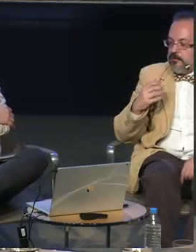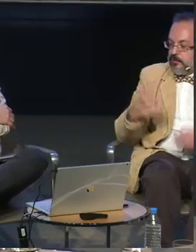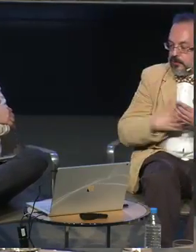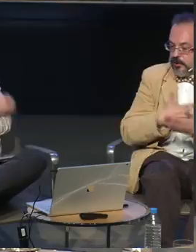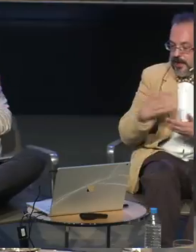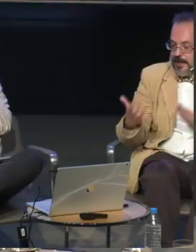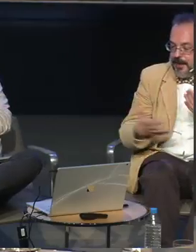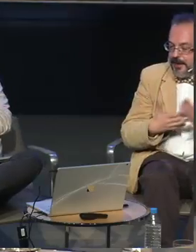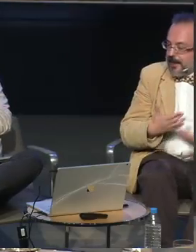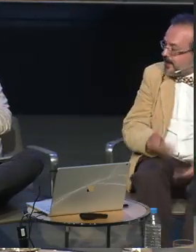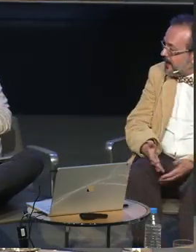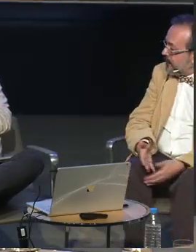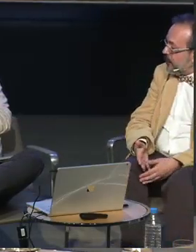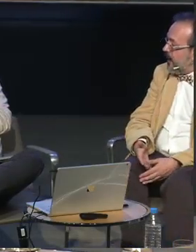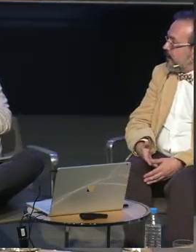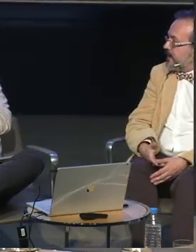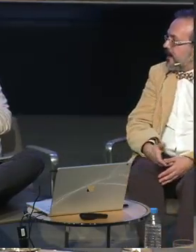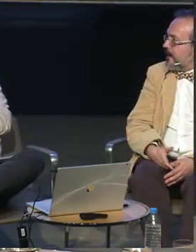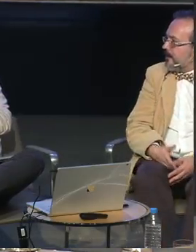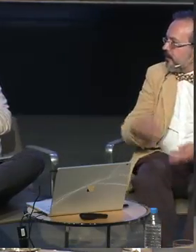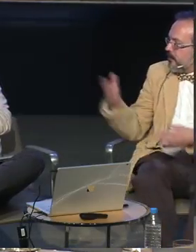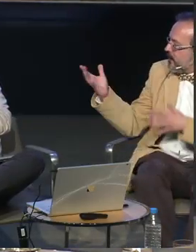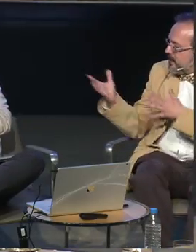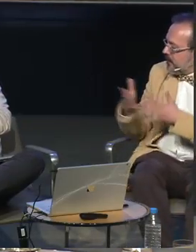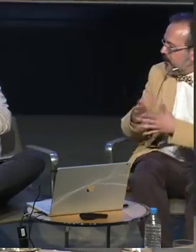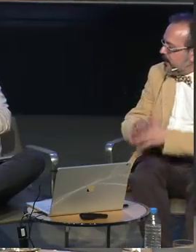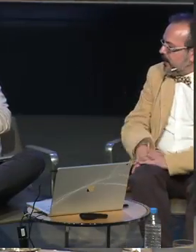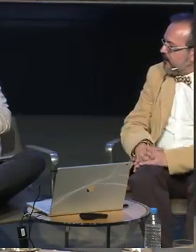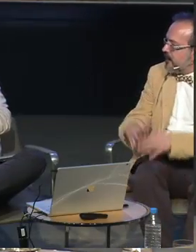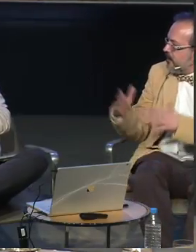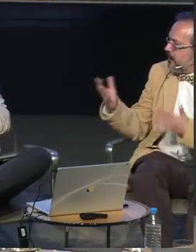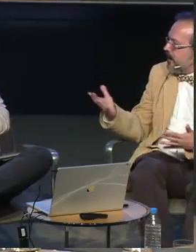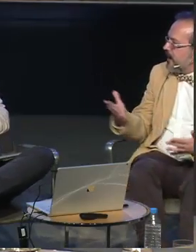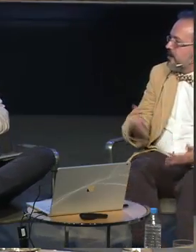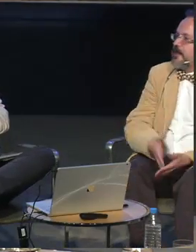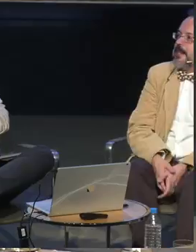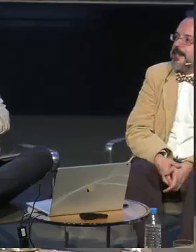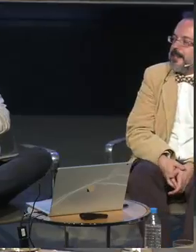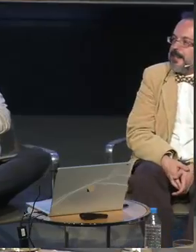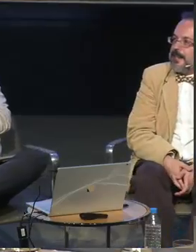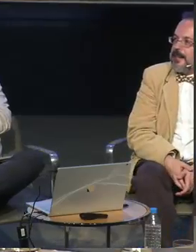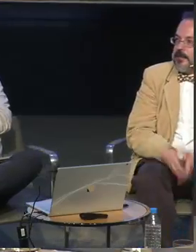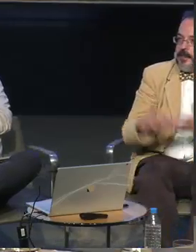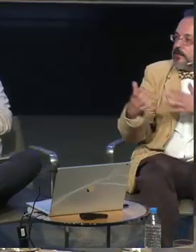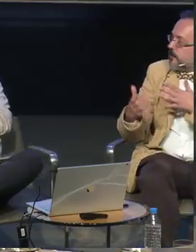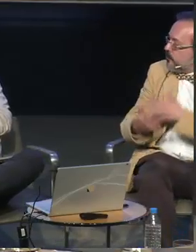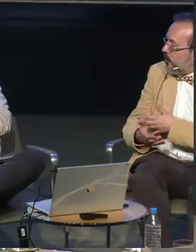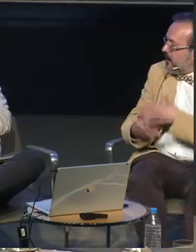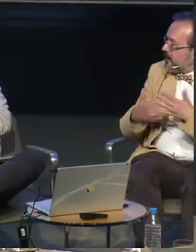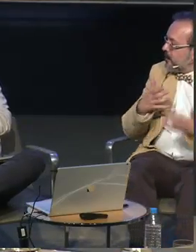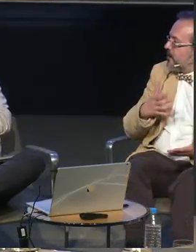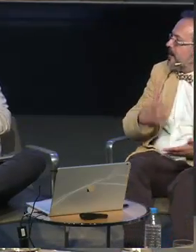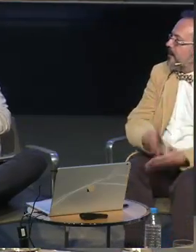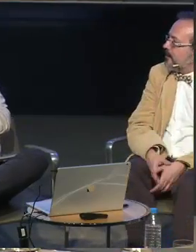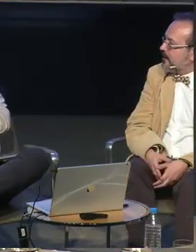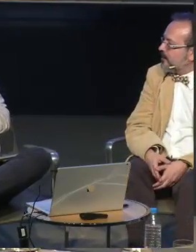vivimos en un mundo que se ha transformado, que está todo lo que se cuenta de las nuevas tecnologías, no sé, la utilización de los